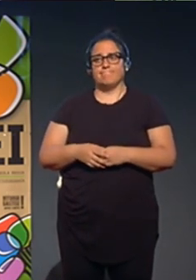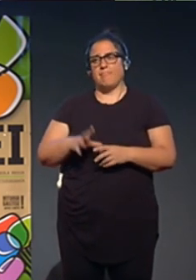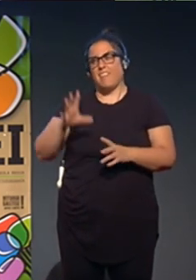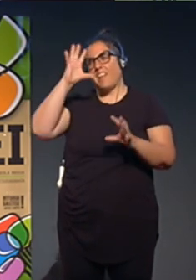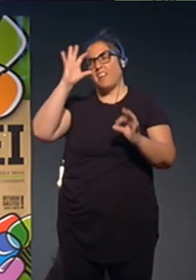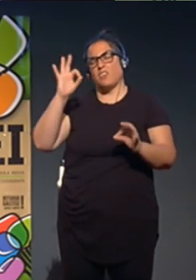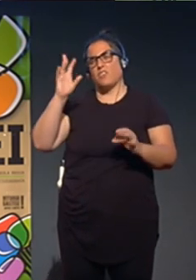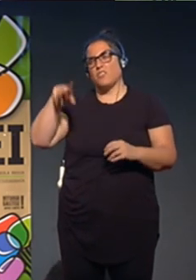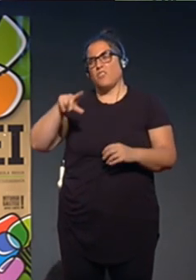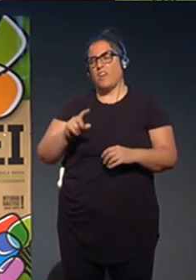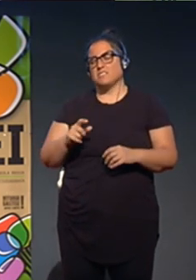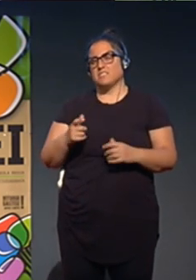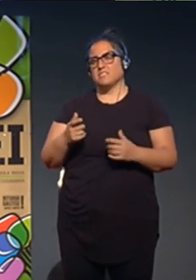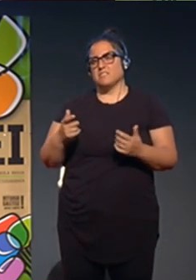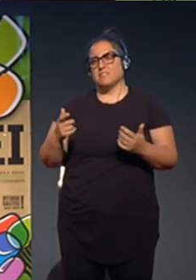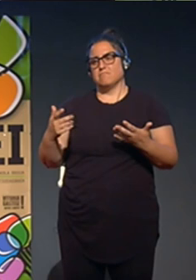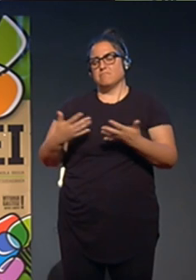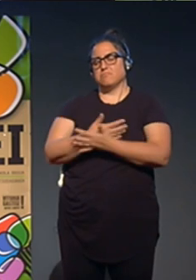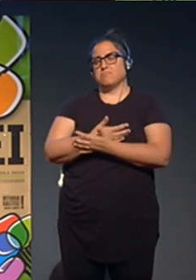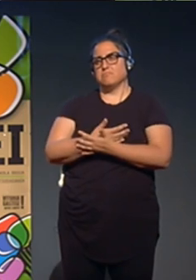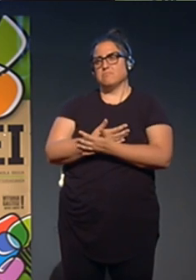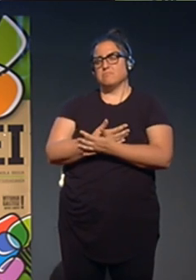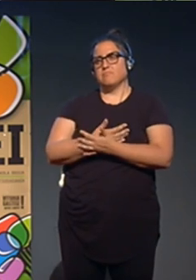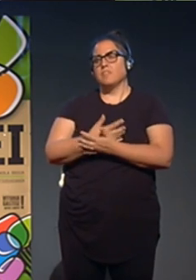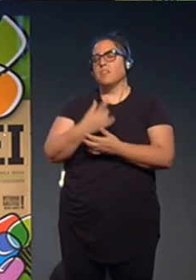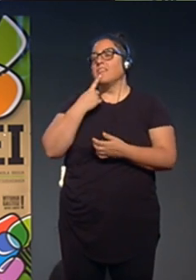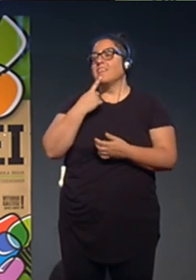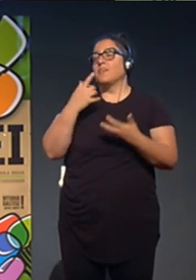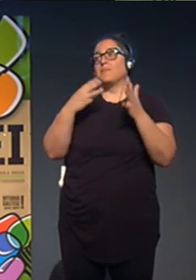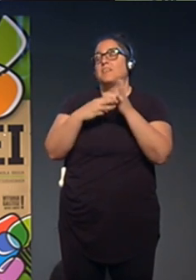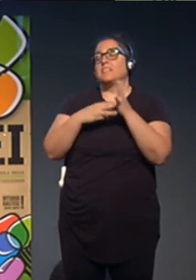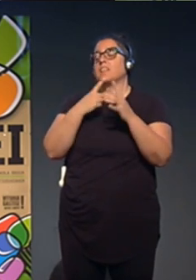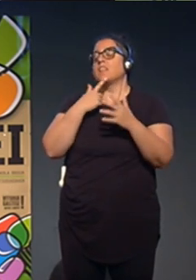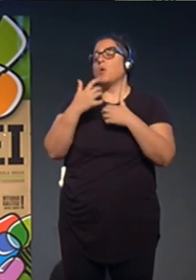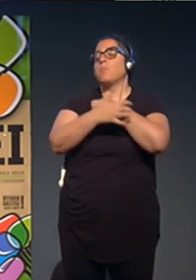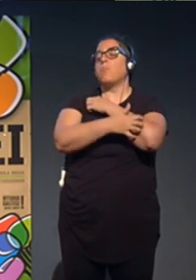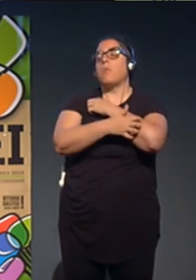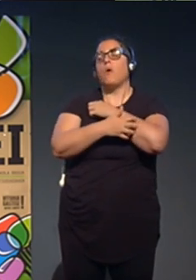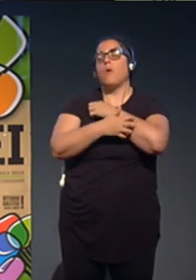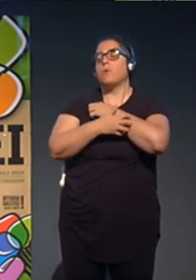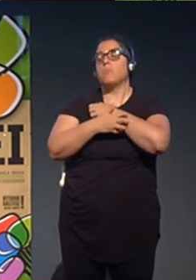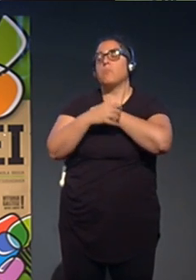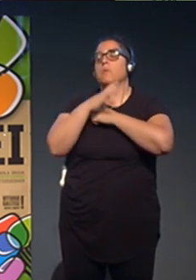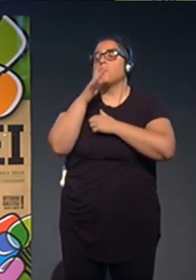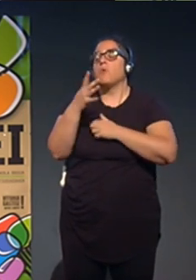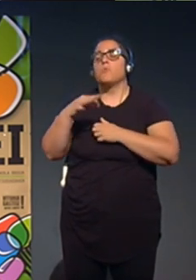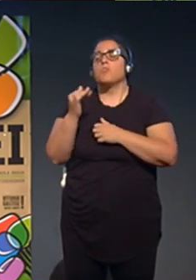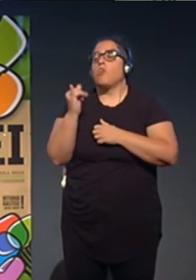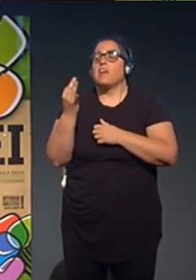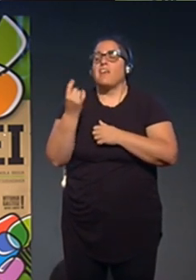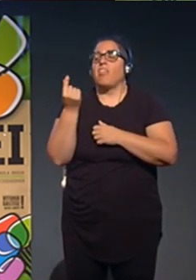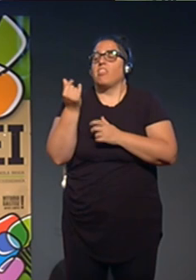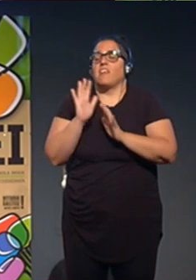de crecer Mira alguien decía era tan pobre tan pobre que solo tenía dinero pues